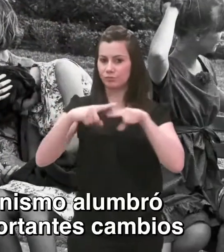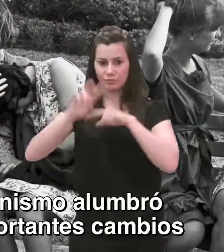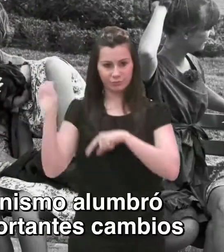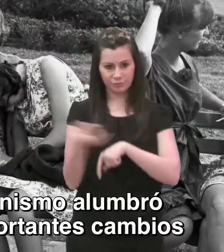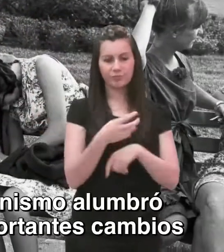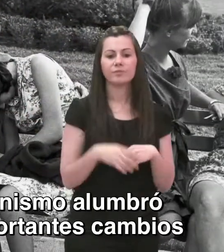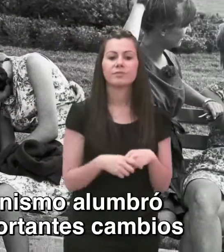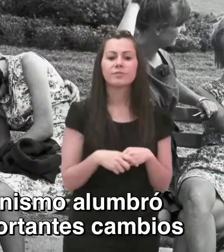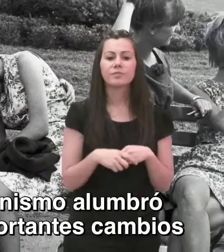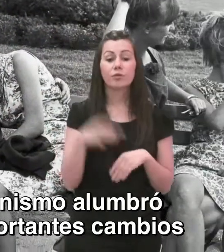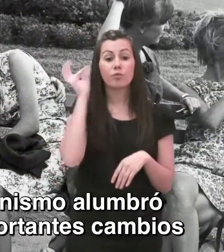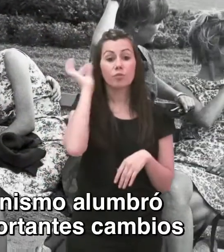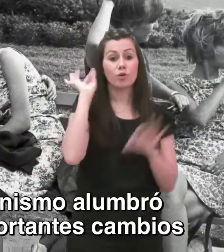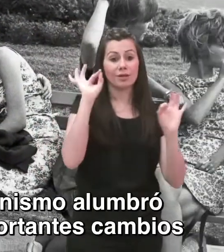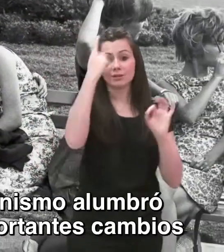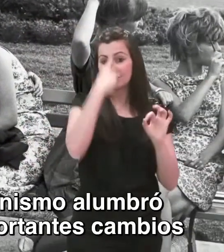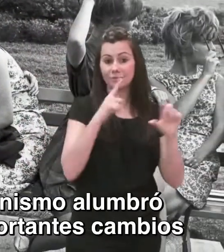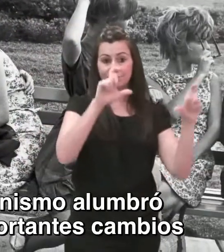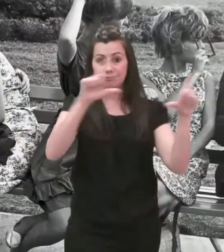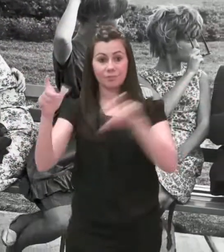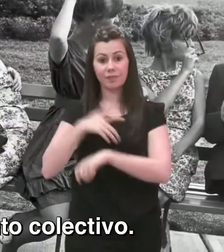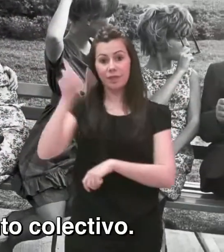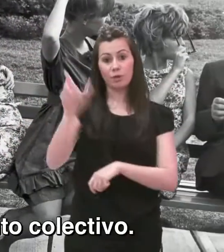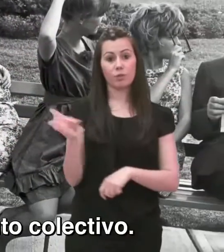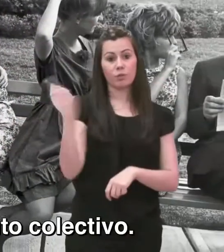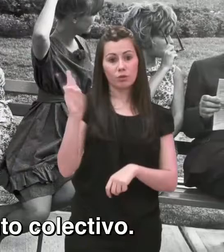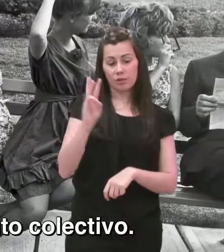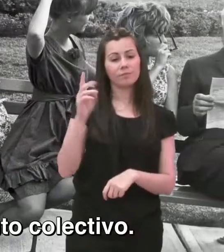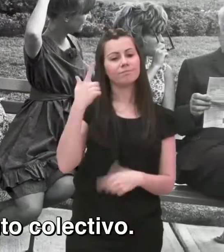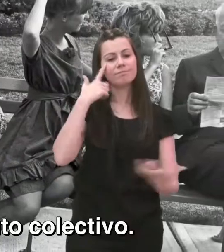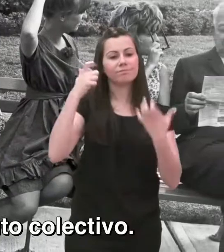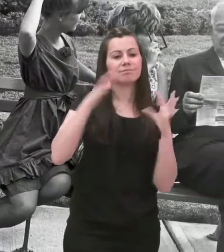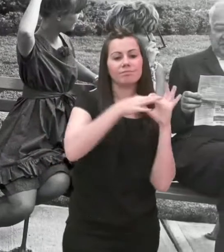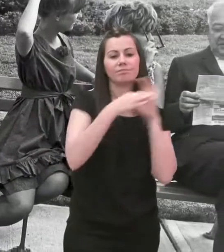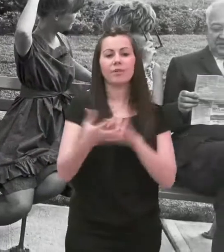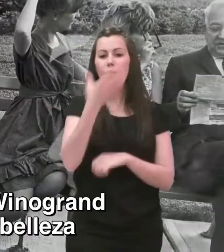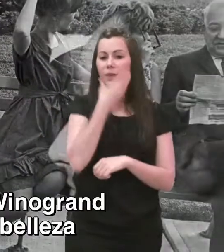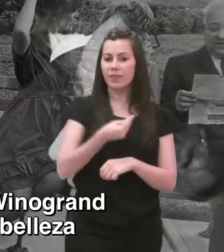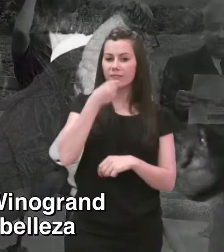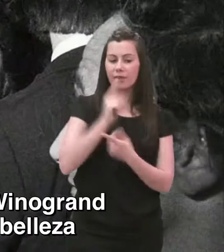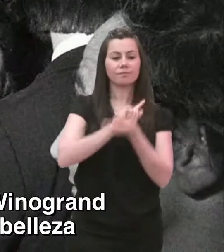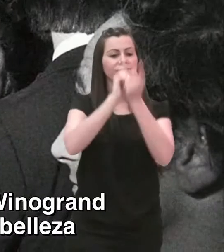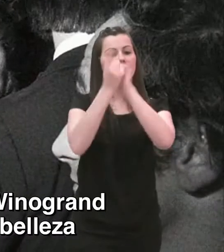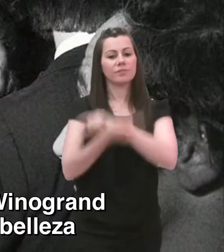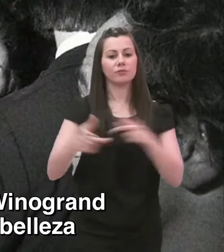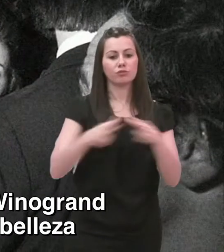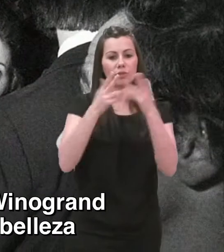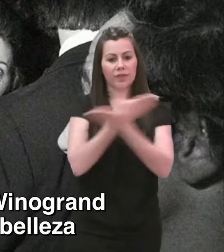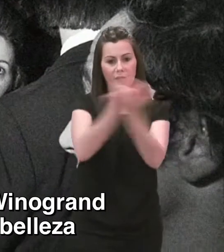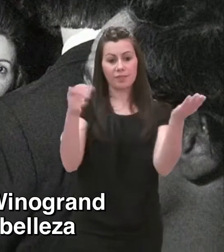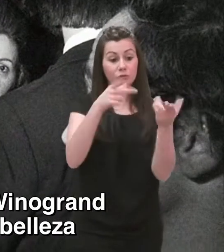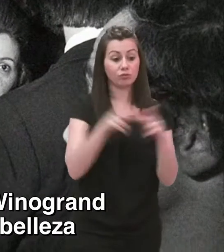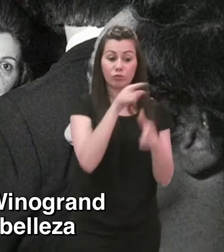progresivo protagonismo alumbró algunos de los más importantes cambios en el comportamiento colectivo. Las mujeres de